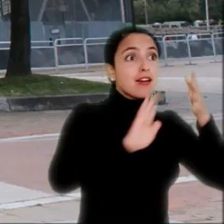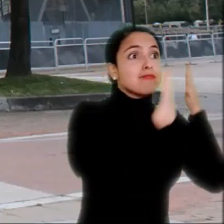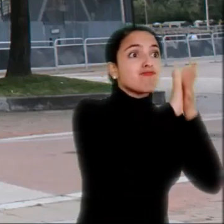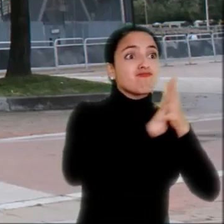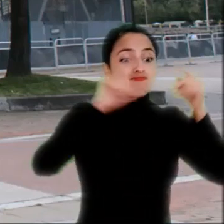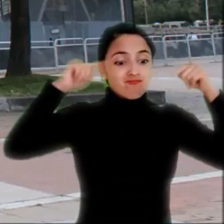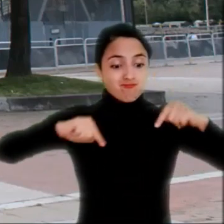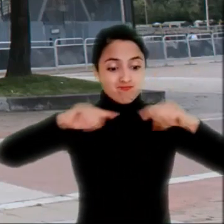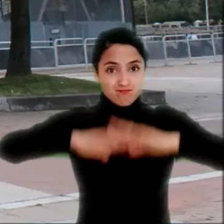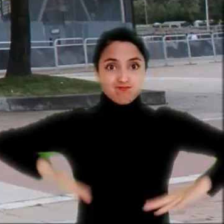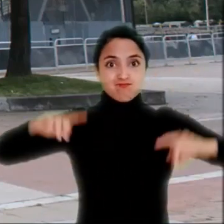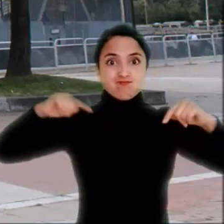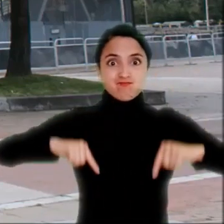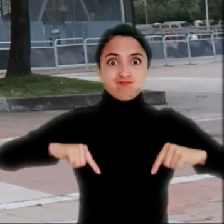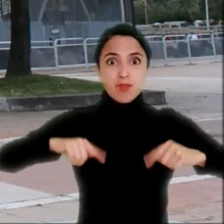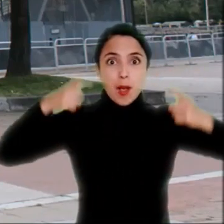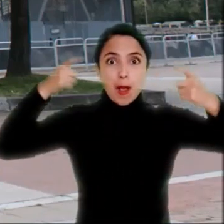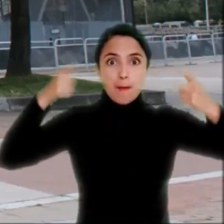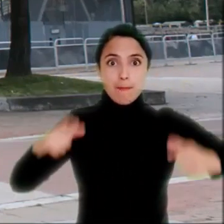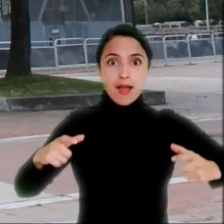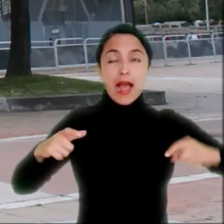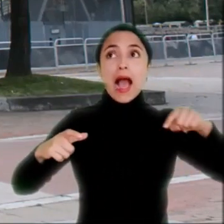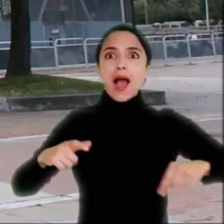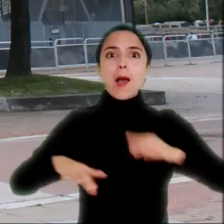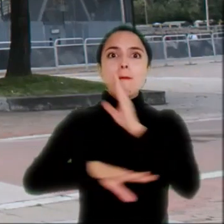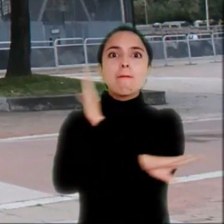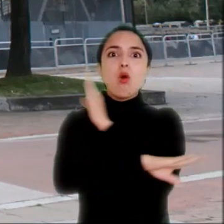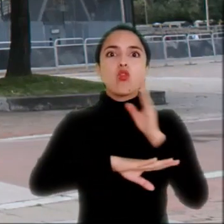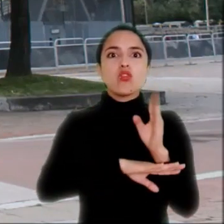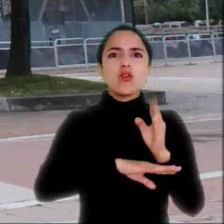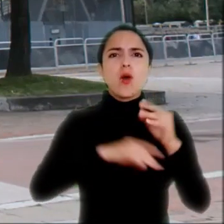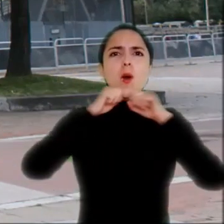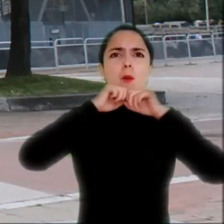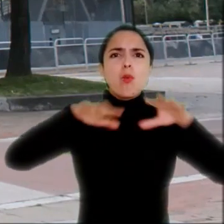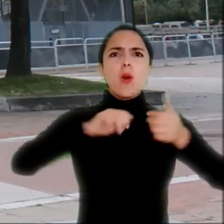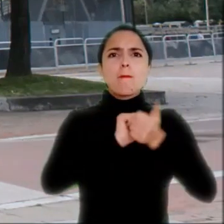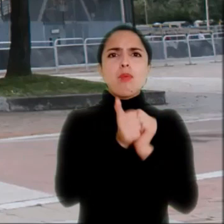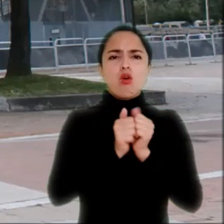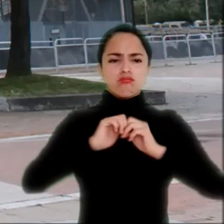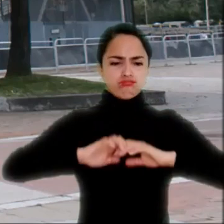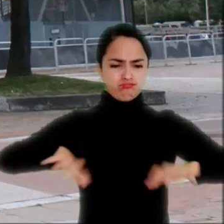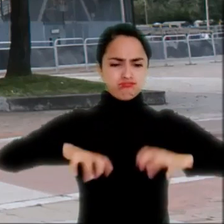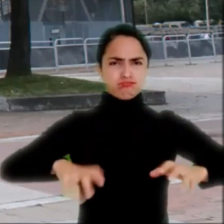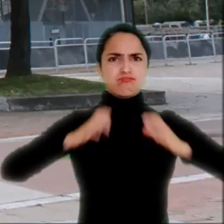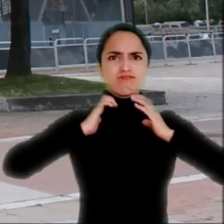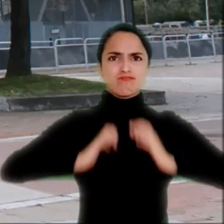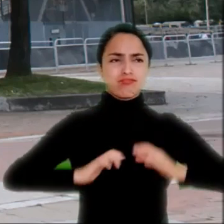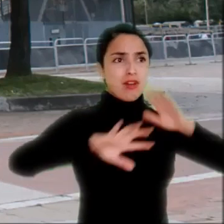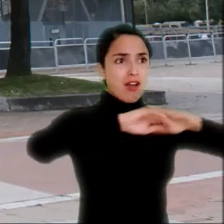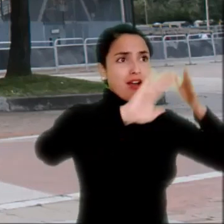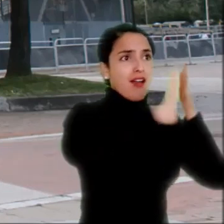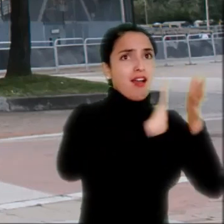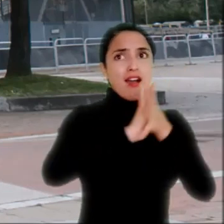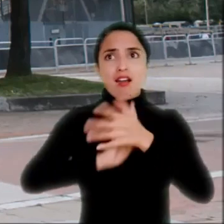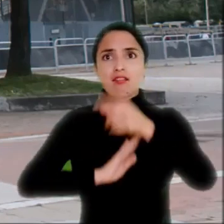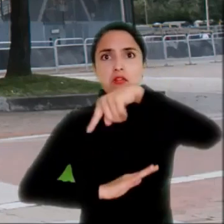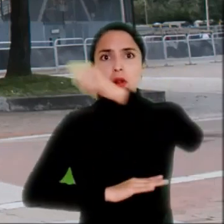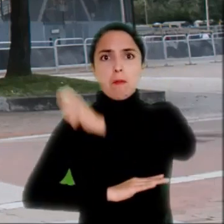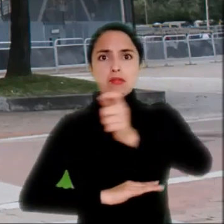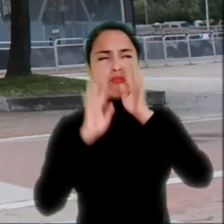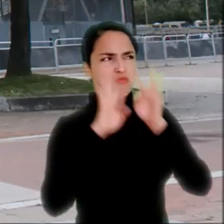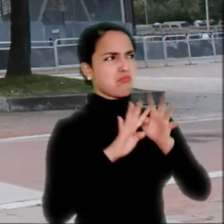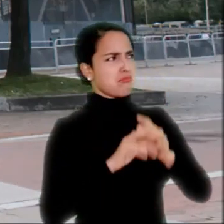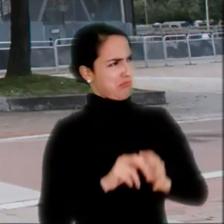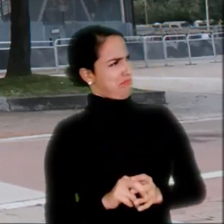las personas que aquí queda la Biblioteca Pública del Deporte y la Actividad Física, por lo general no